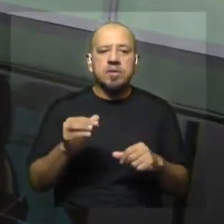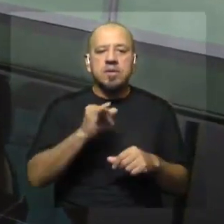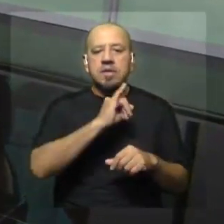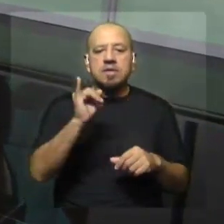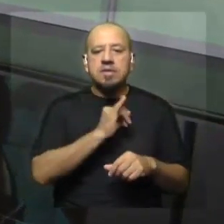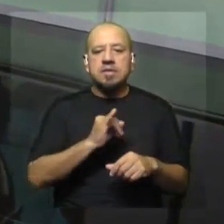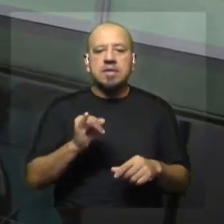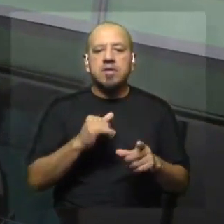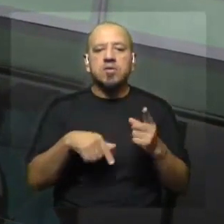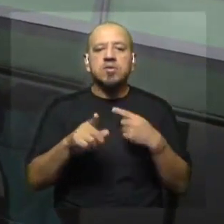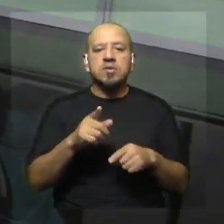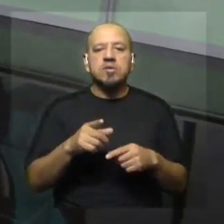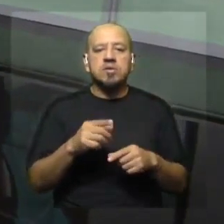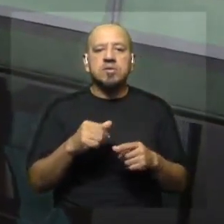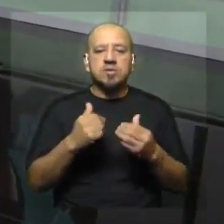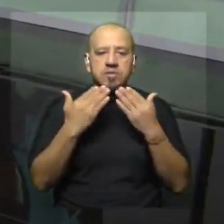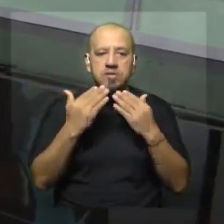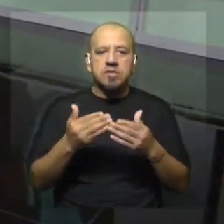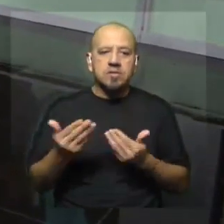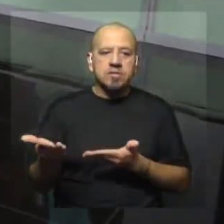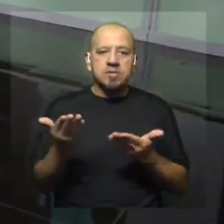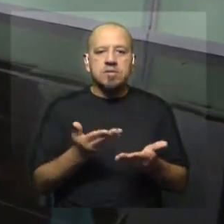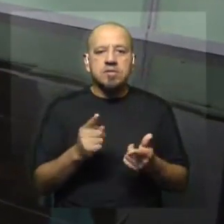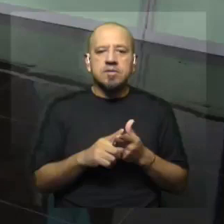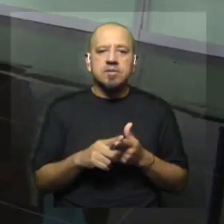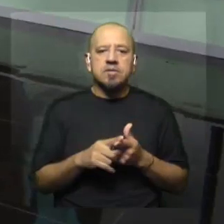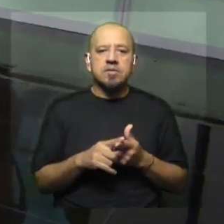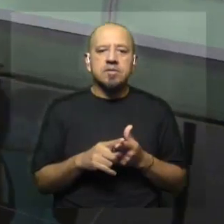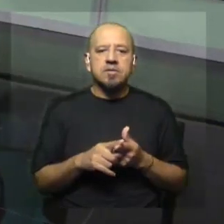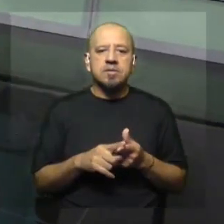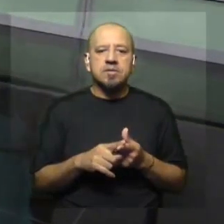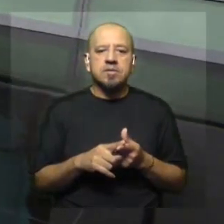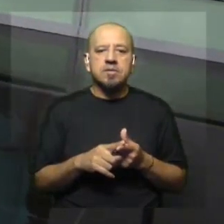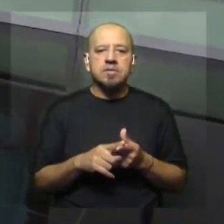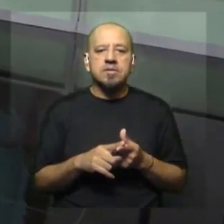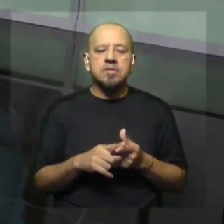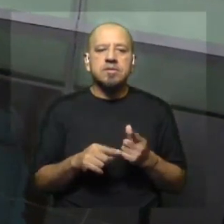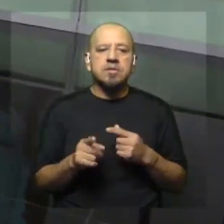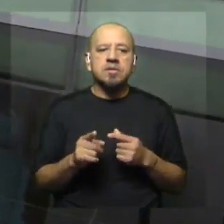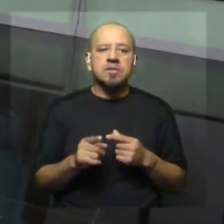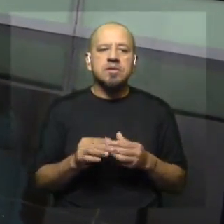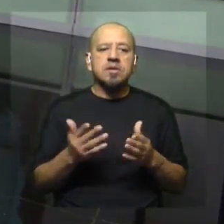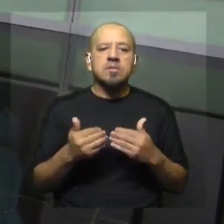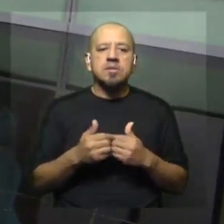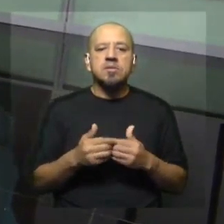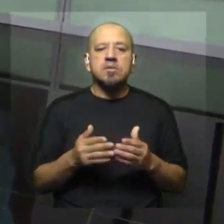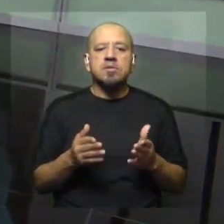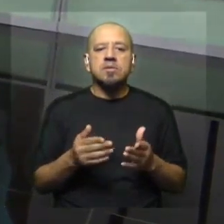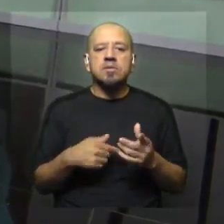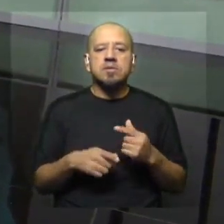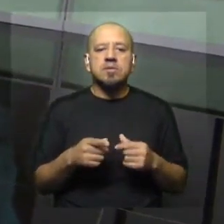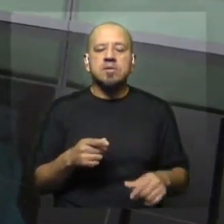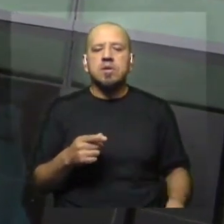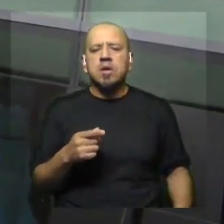Sí, en minutos, así que muchas gracias por la invitación. Por favor, tengo que correr rapidísimo. Primero lo primero, arranquemos de cómo surge, ¿no?